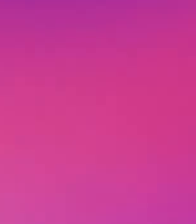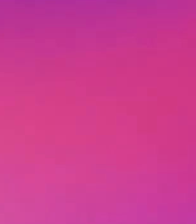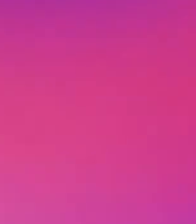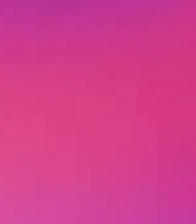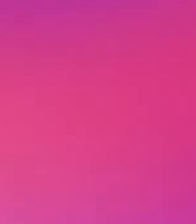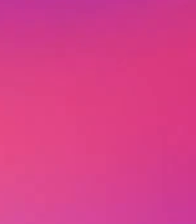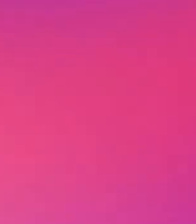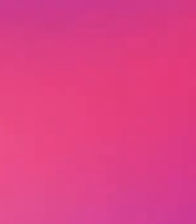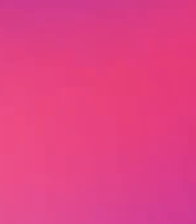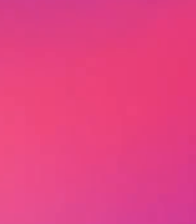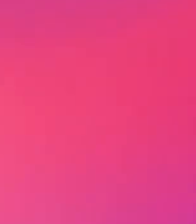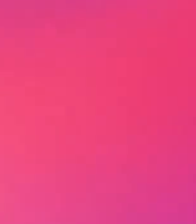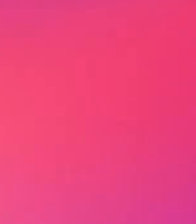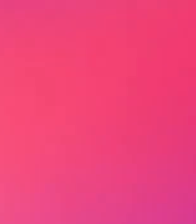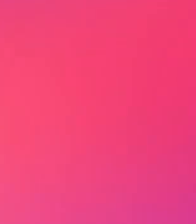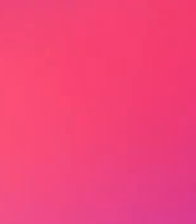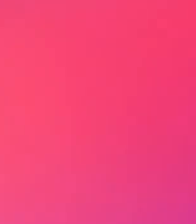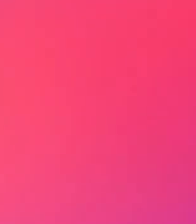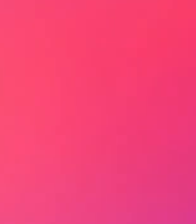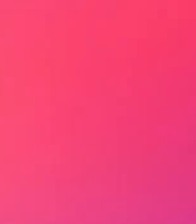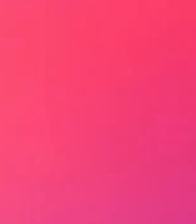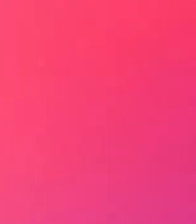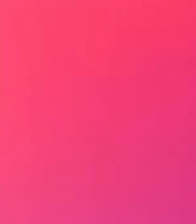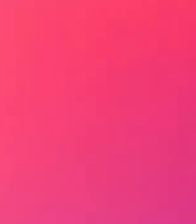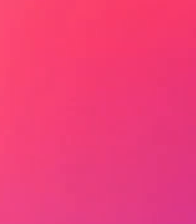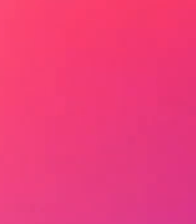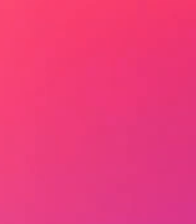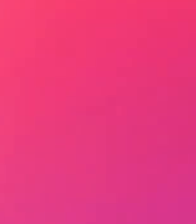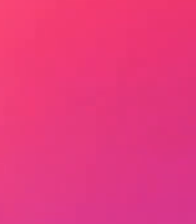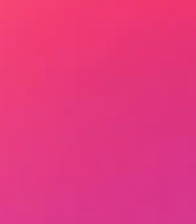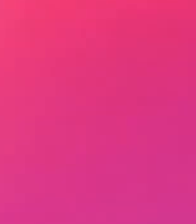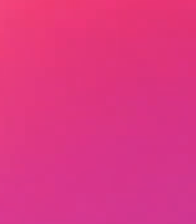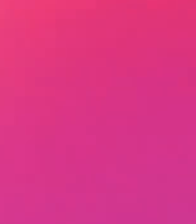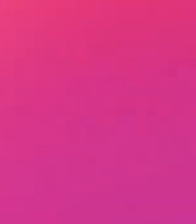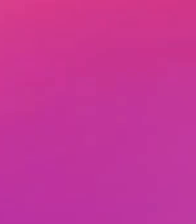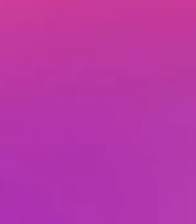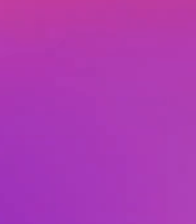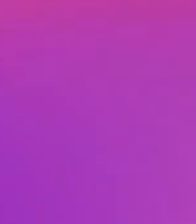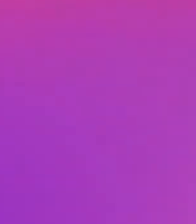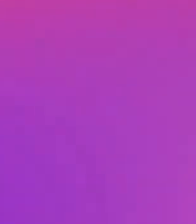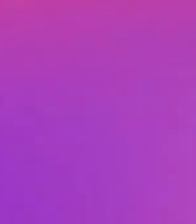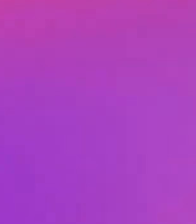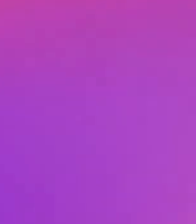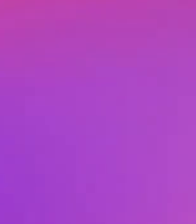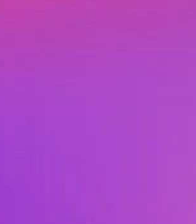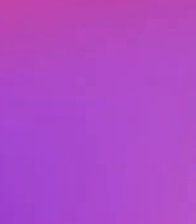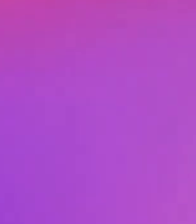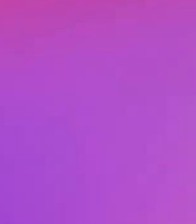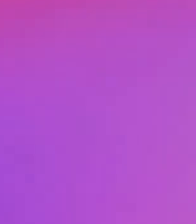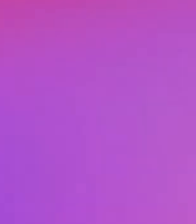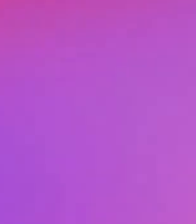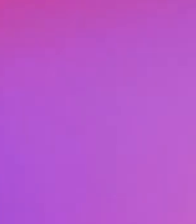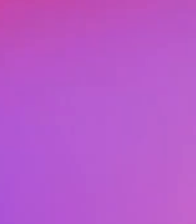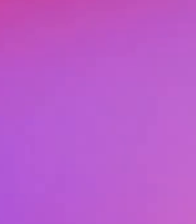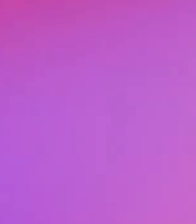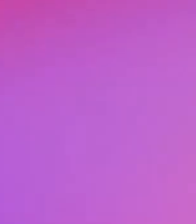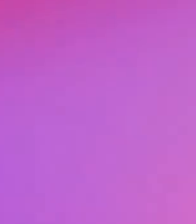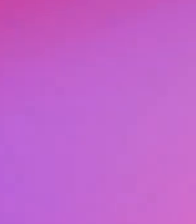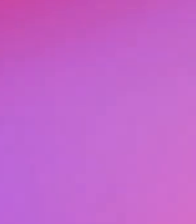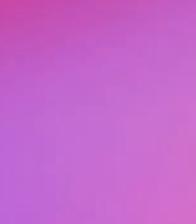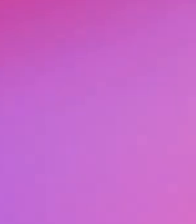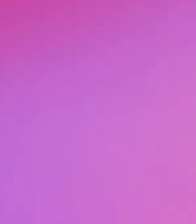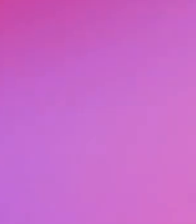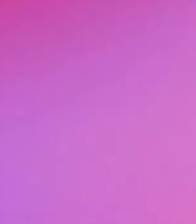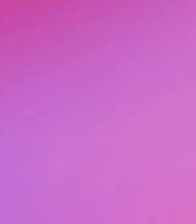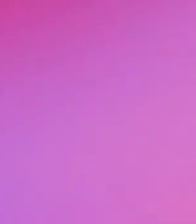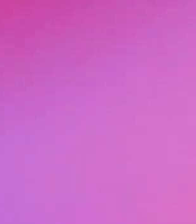secundaria es el 55 36 01 71 23. Si requieres consultar los